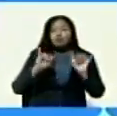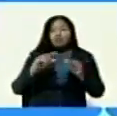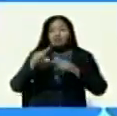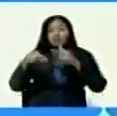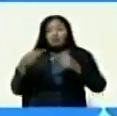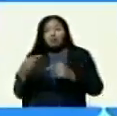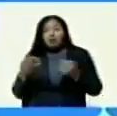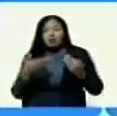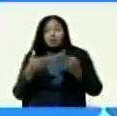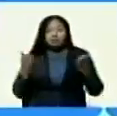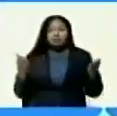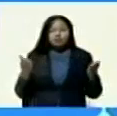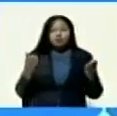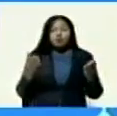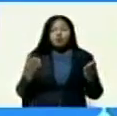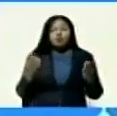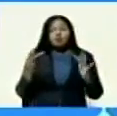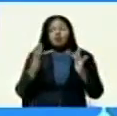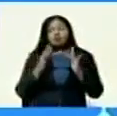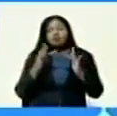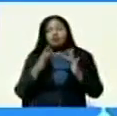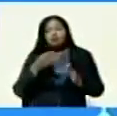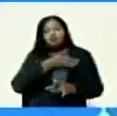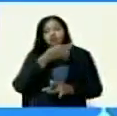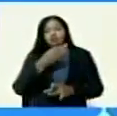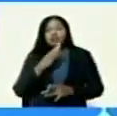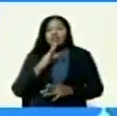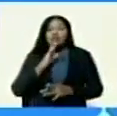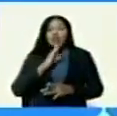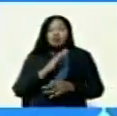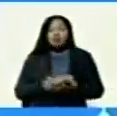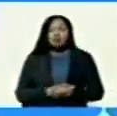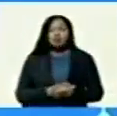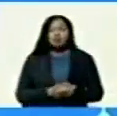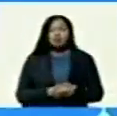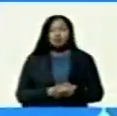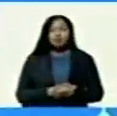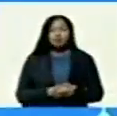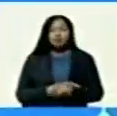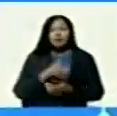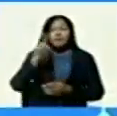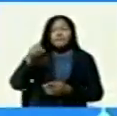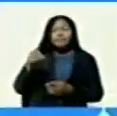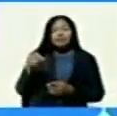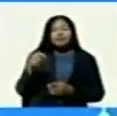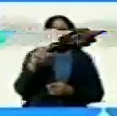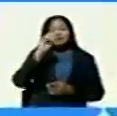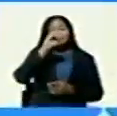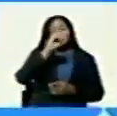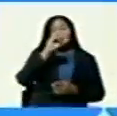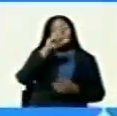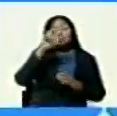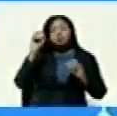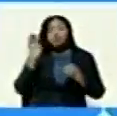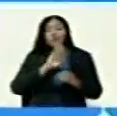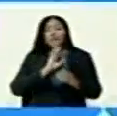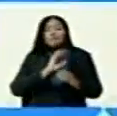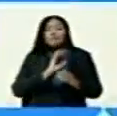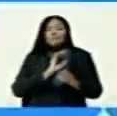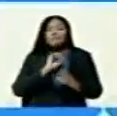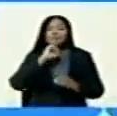a disposición a través de las redes sociales del banco y del call center con el número 0800 mi clave,